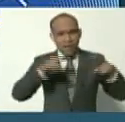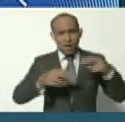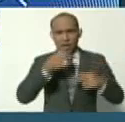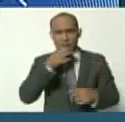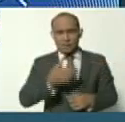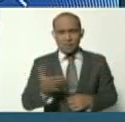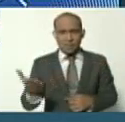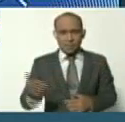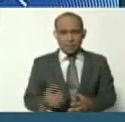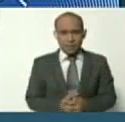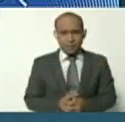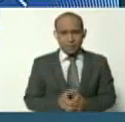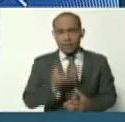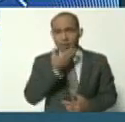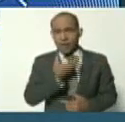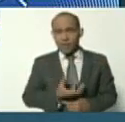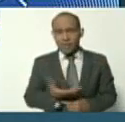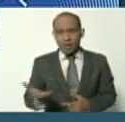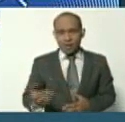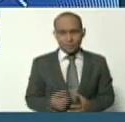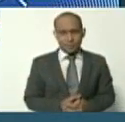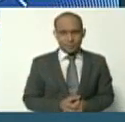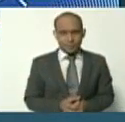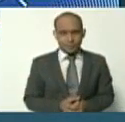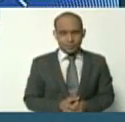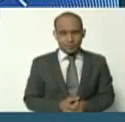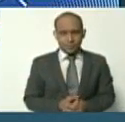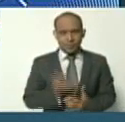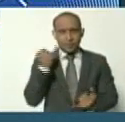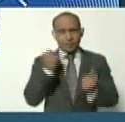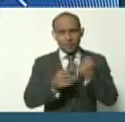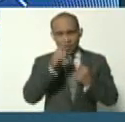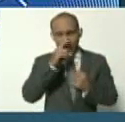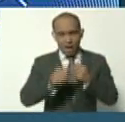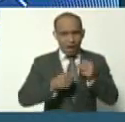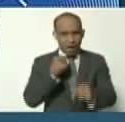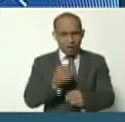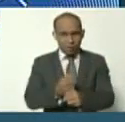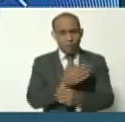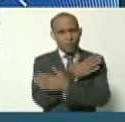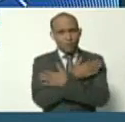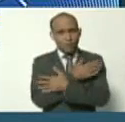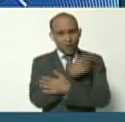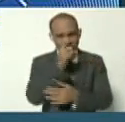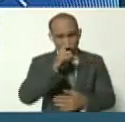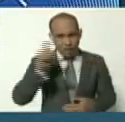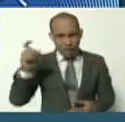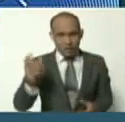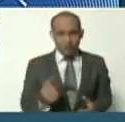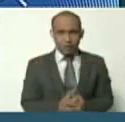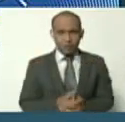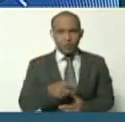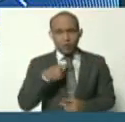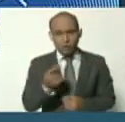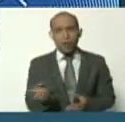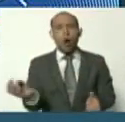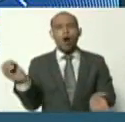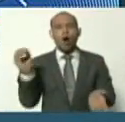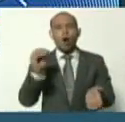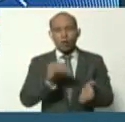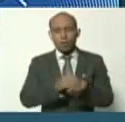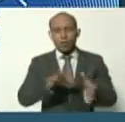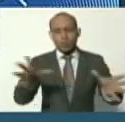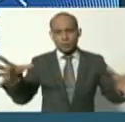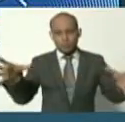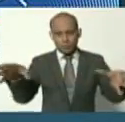diciembre, Navidad, fin de año, feliz año, y después, bueno, ordenamos,